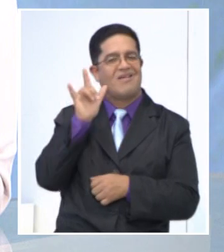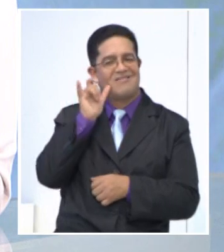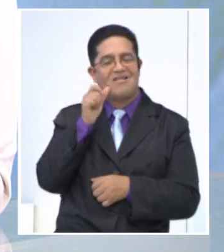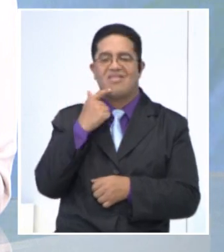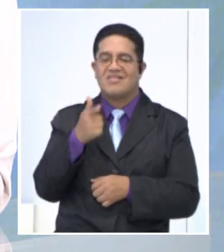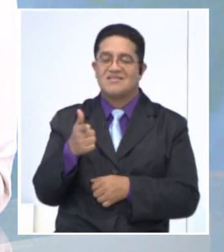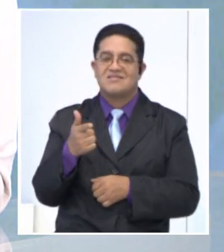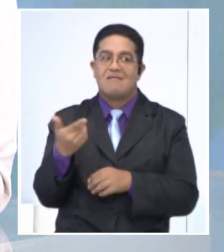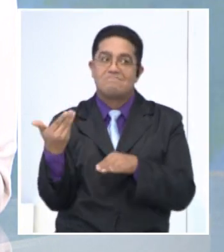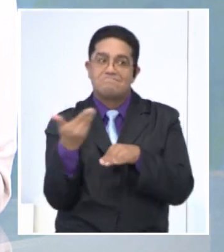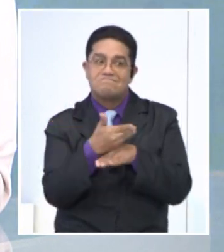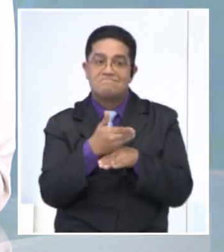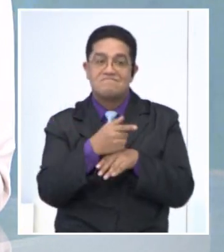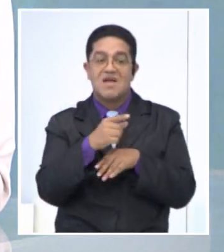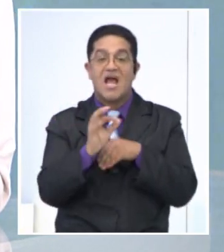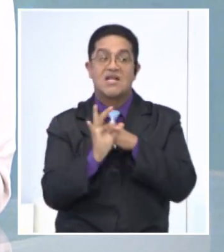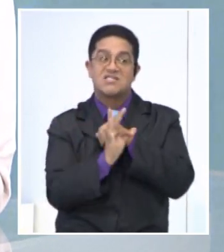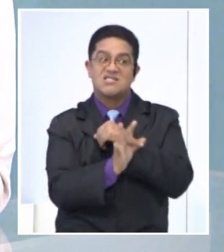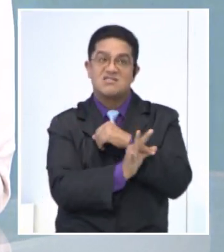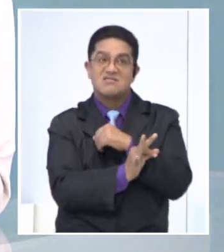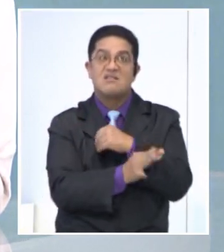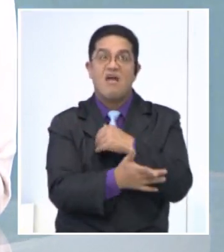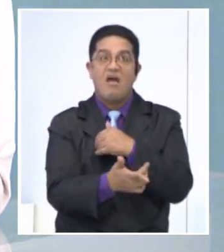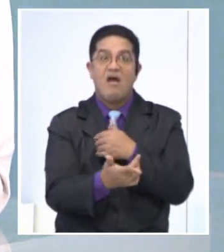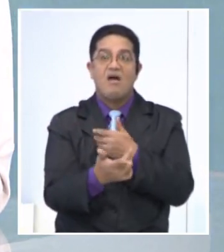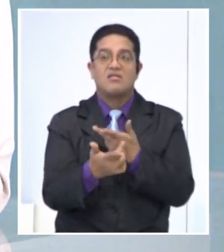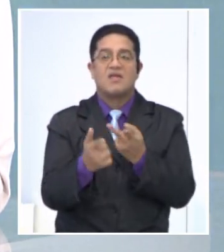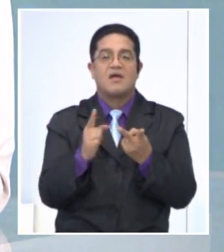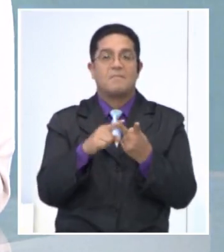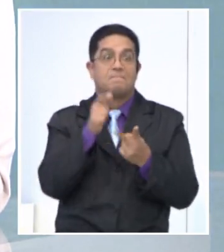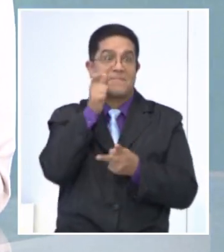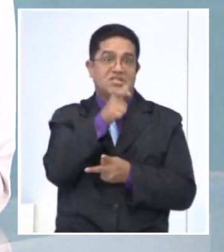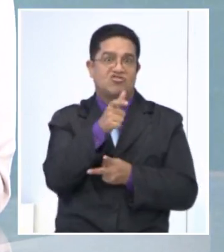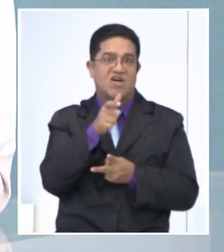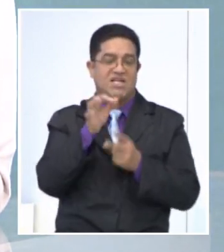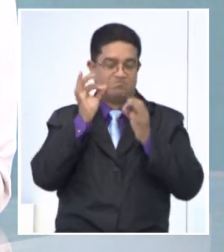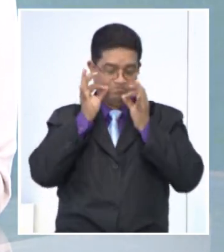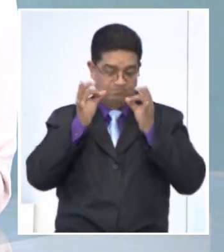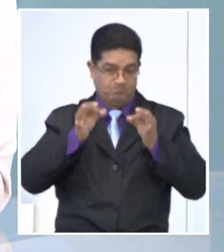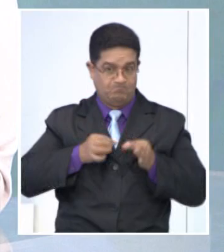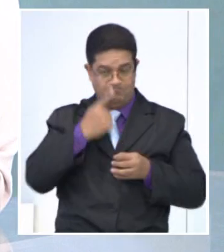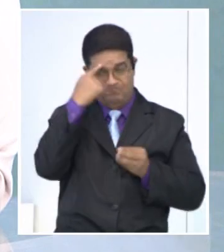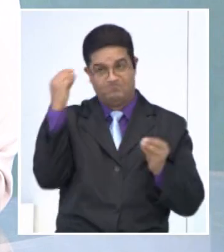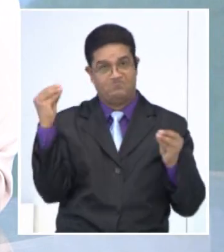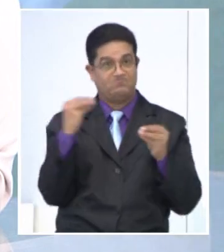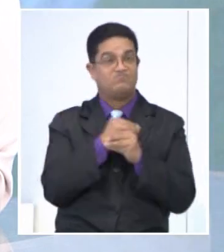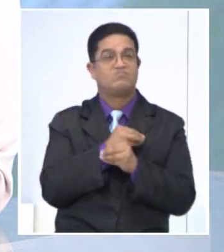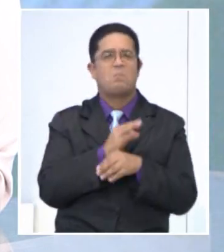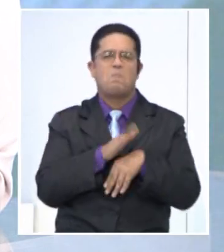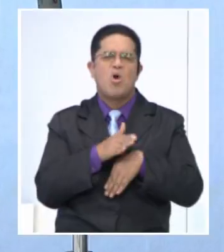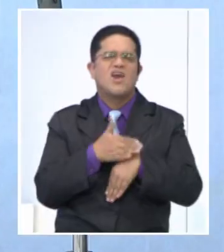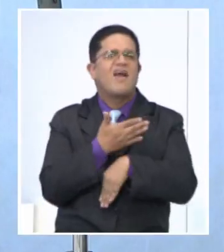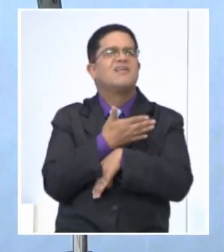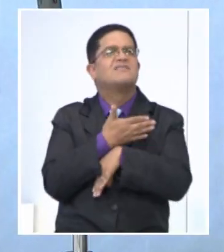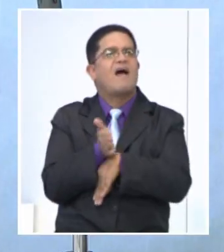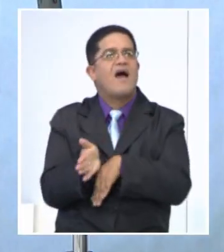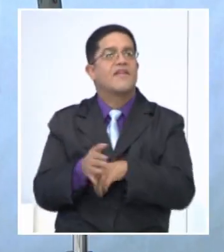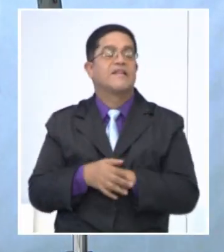al psiquiatra cuando evalúan un paciente con el trastorno del dismórfico corporal? Ujú, ¿Por es qué así. tardar tanto? Es